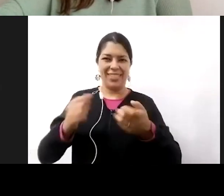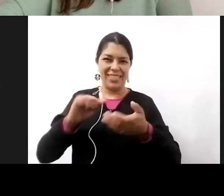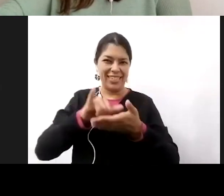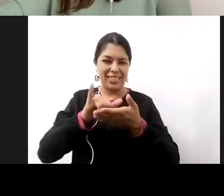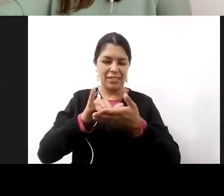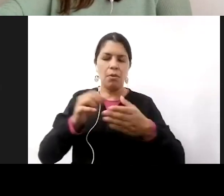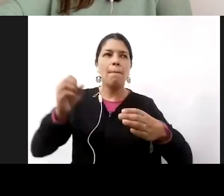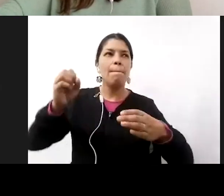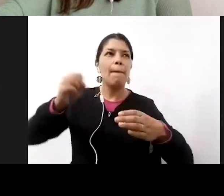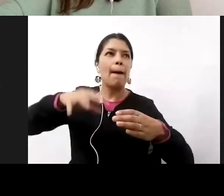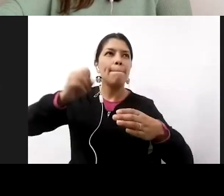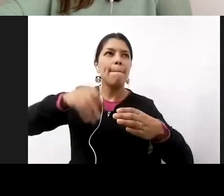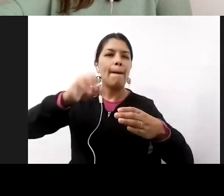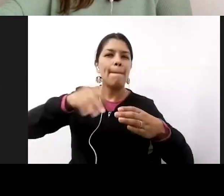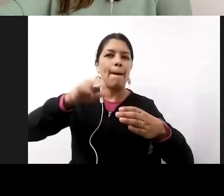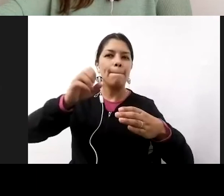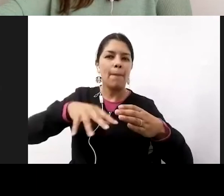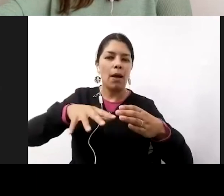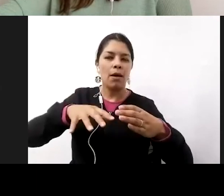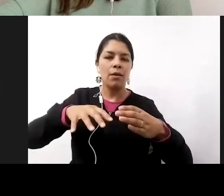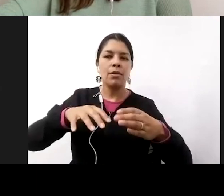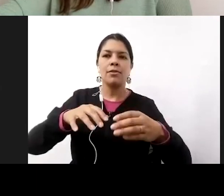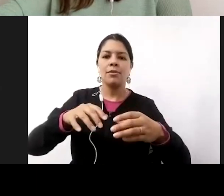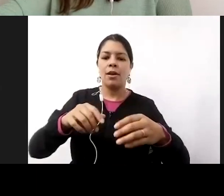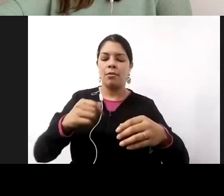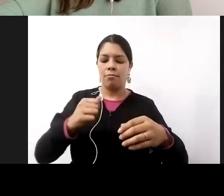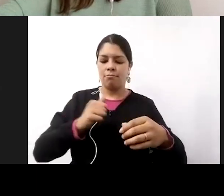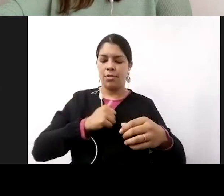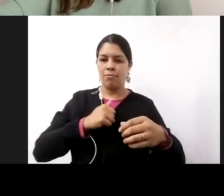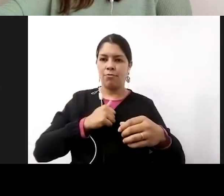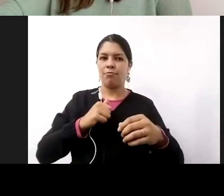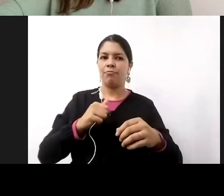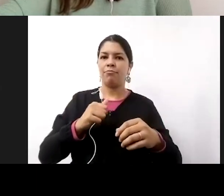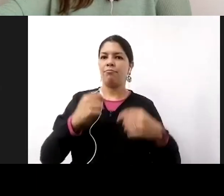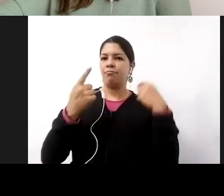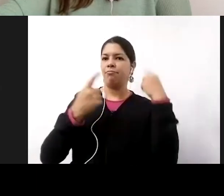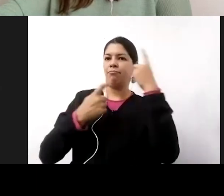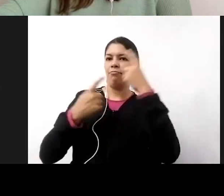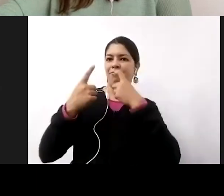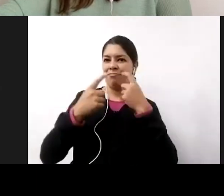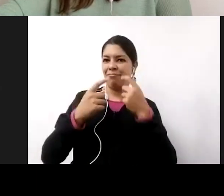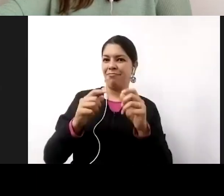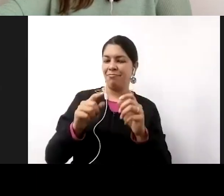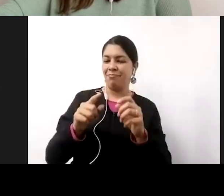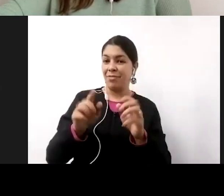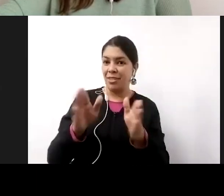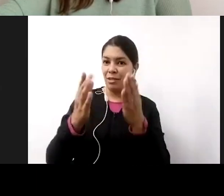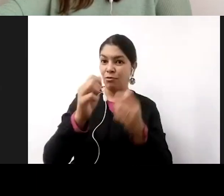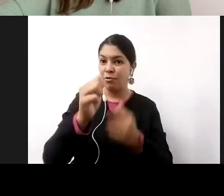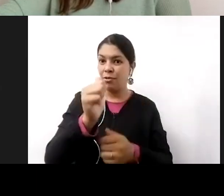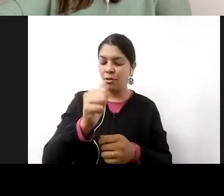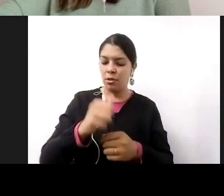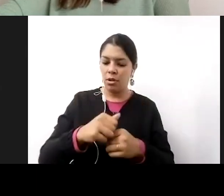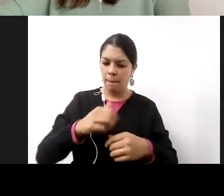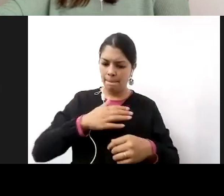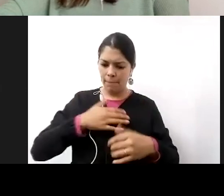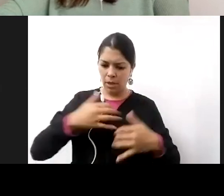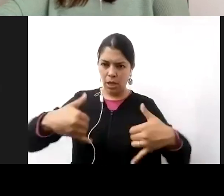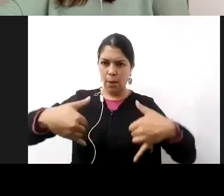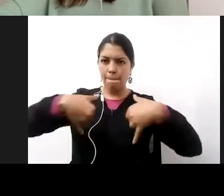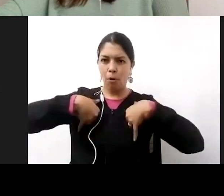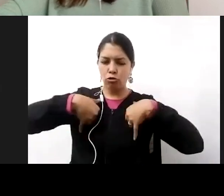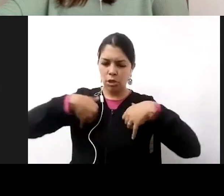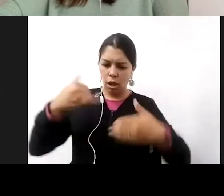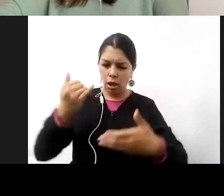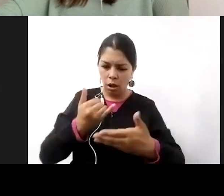ahí vamos a empezar a ver o los vamos a invitar a que ustedes hagan conciencia de todo lo que tienen guardado en su mochila y empiecen